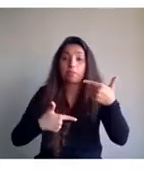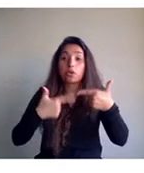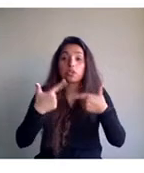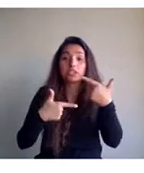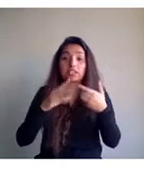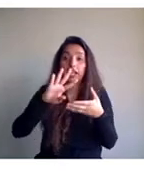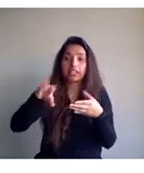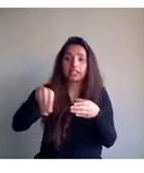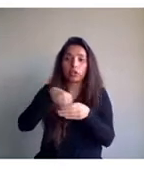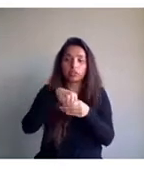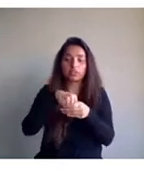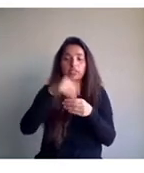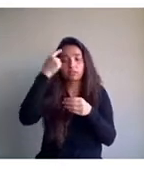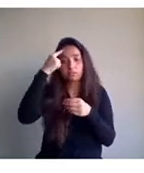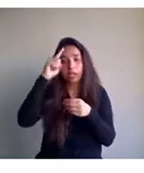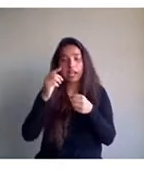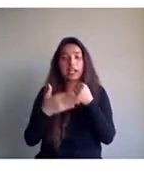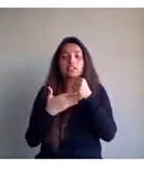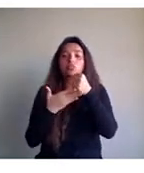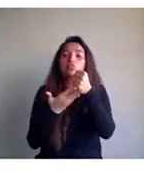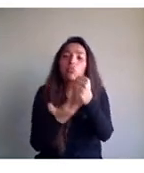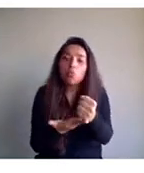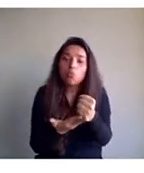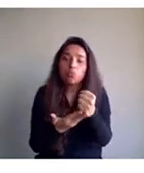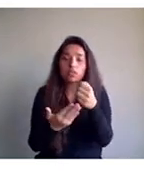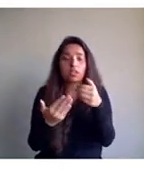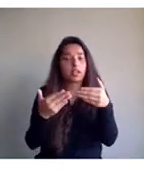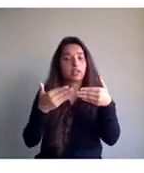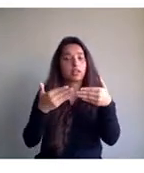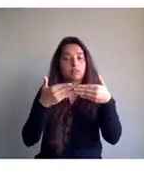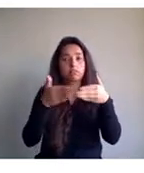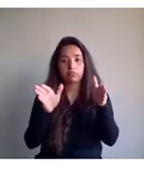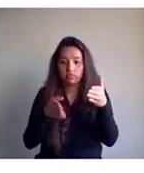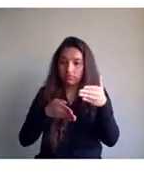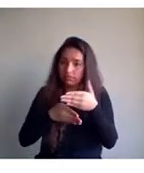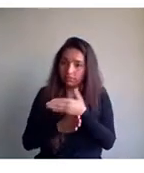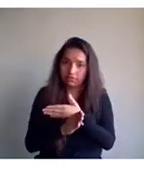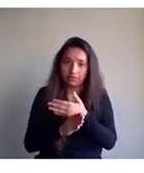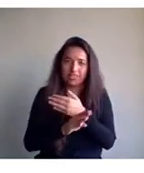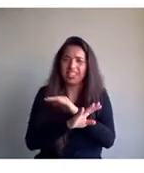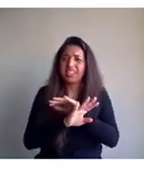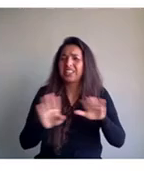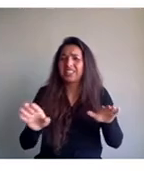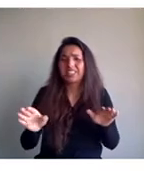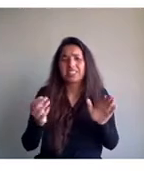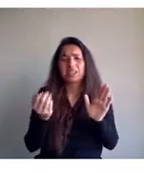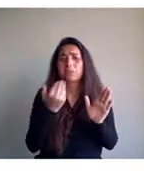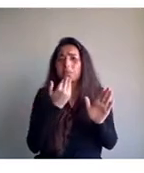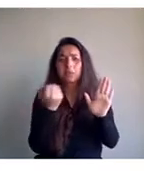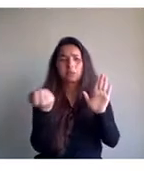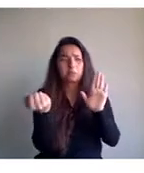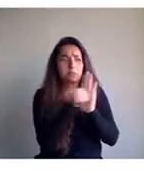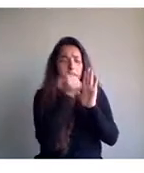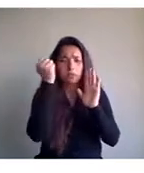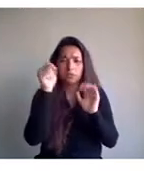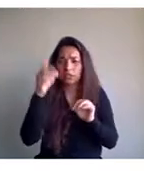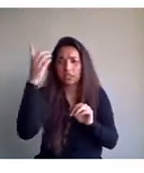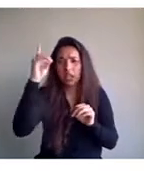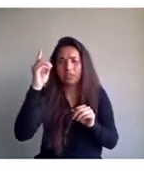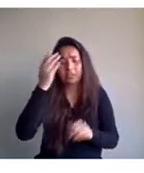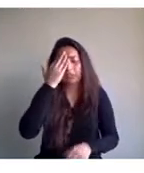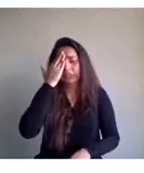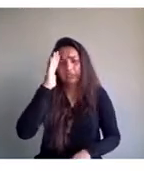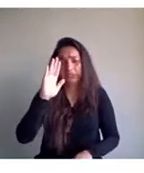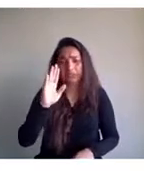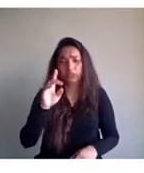contribuye a eliminar las barreras los estigmas las preconcepciones por parte de